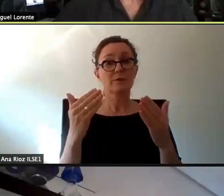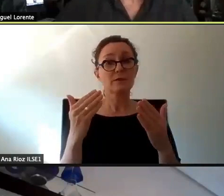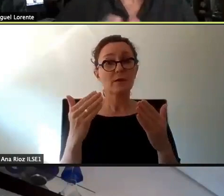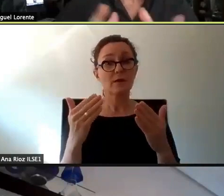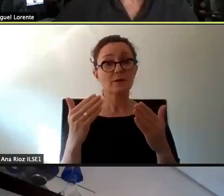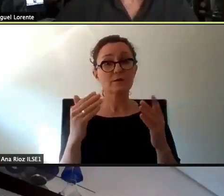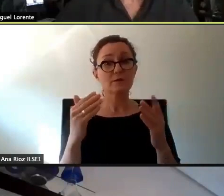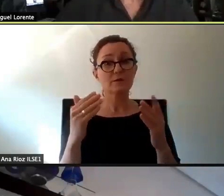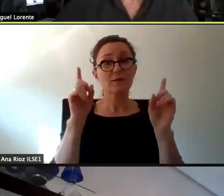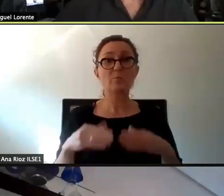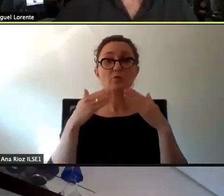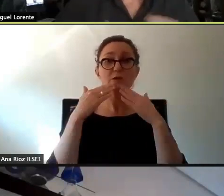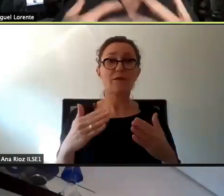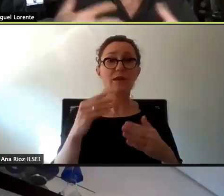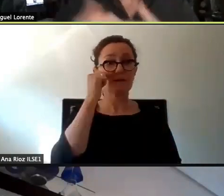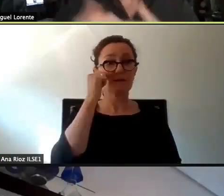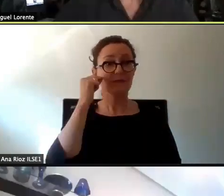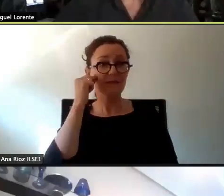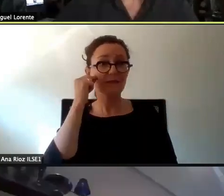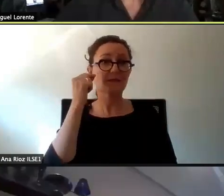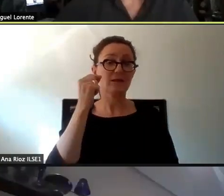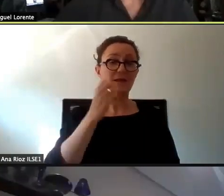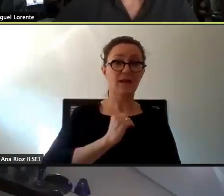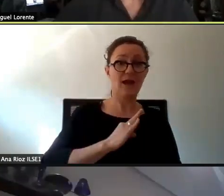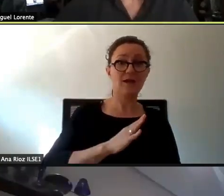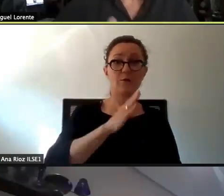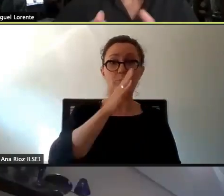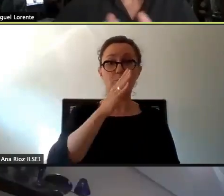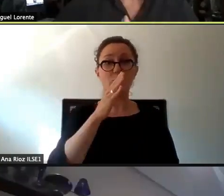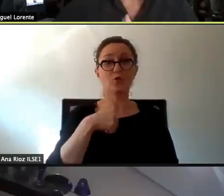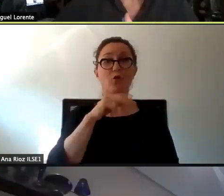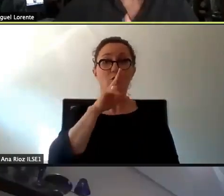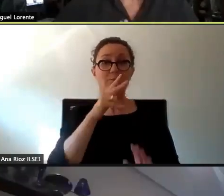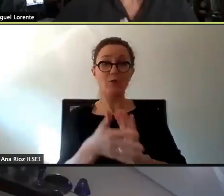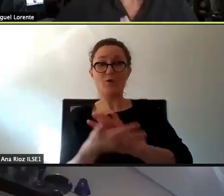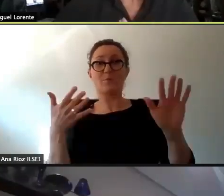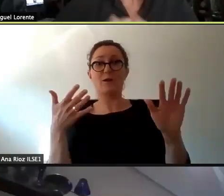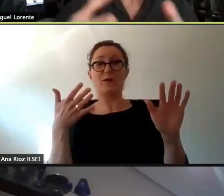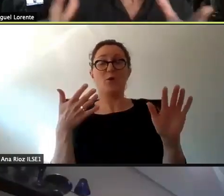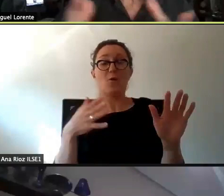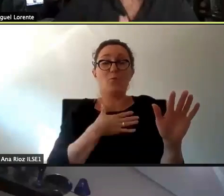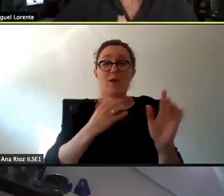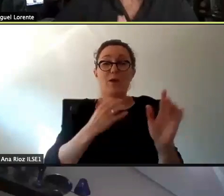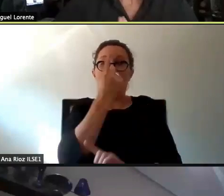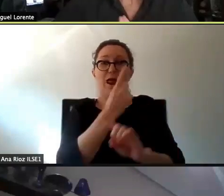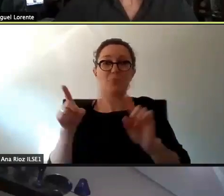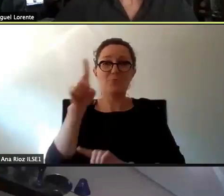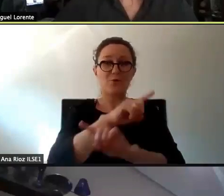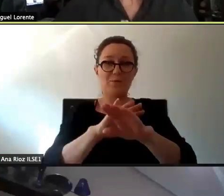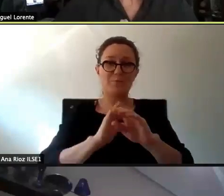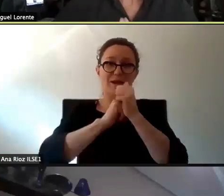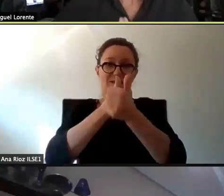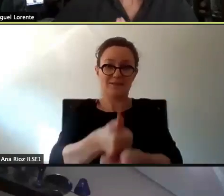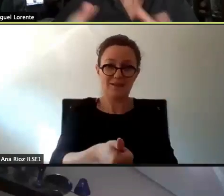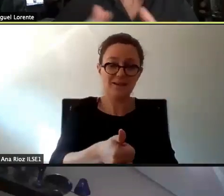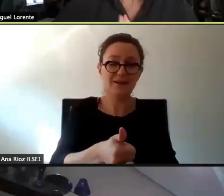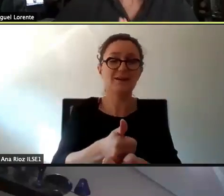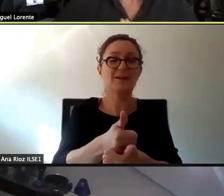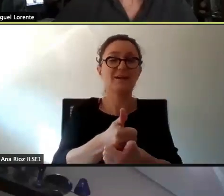gracias también a Ana y Olga, que como yo hablo muy rápido, imagino que habrán tenido alguna que otra dificultad para seguir